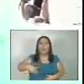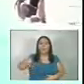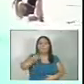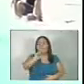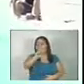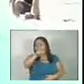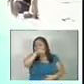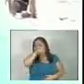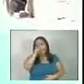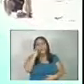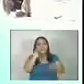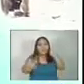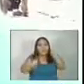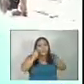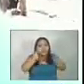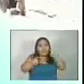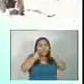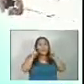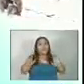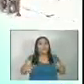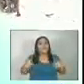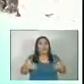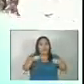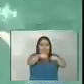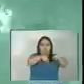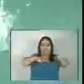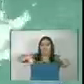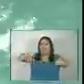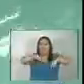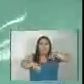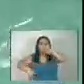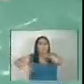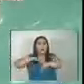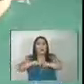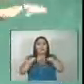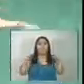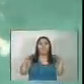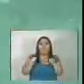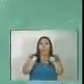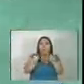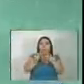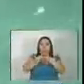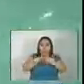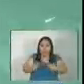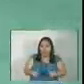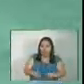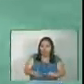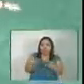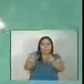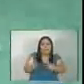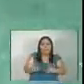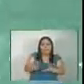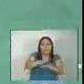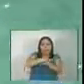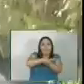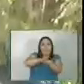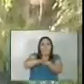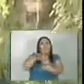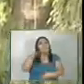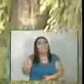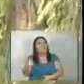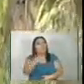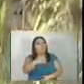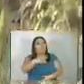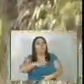lugares más visitados, pues sus piscinas con refrescantes y naturales aguas cristalinas es del gusto de